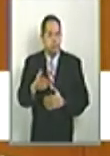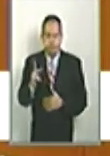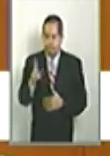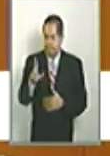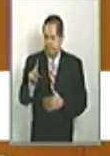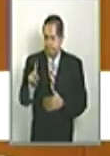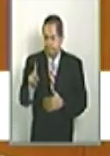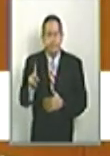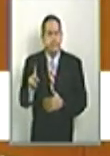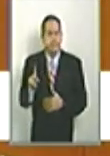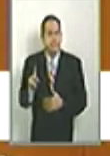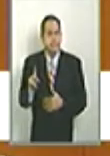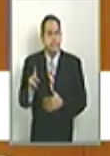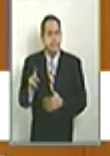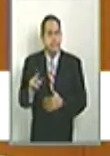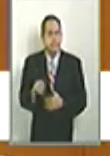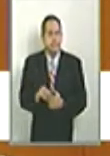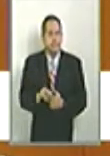vamos a